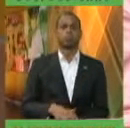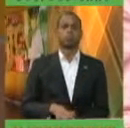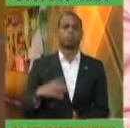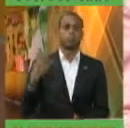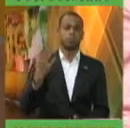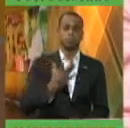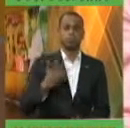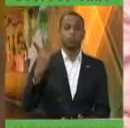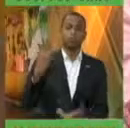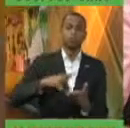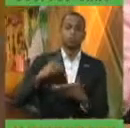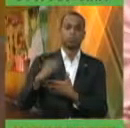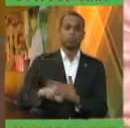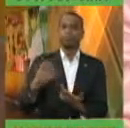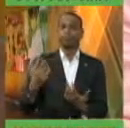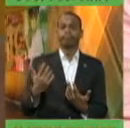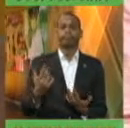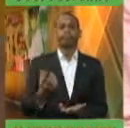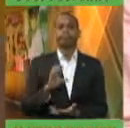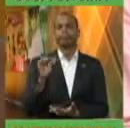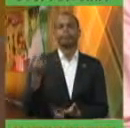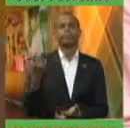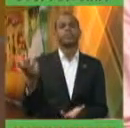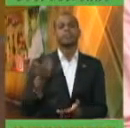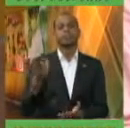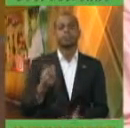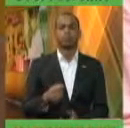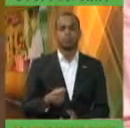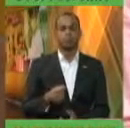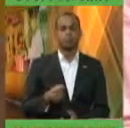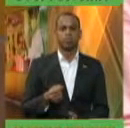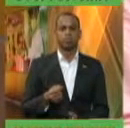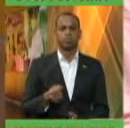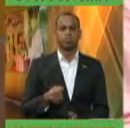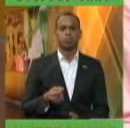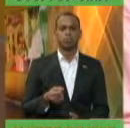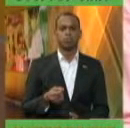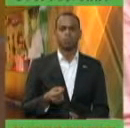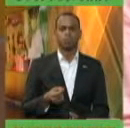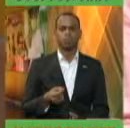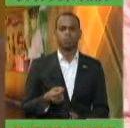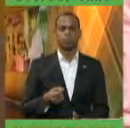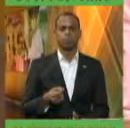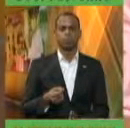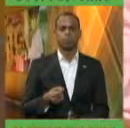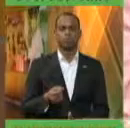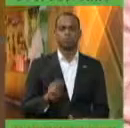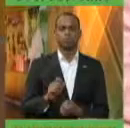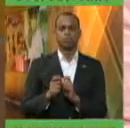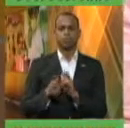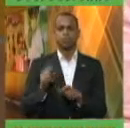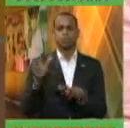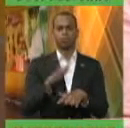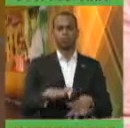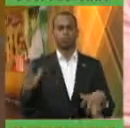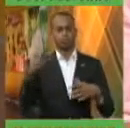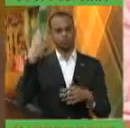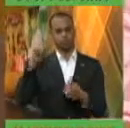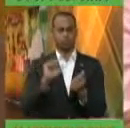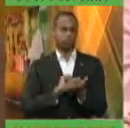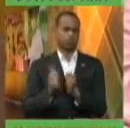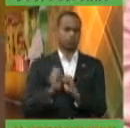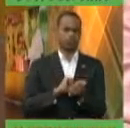todos los proyectos otros proyectos también se se han construido y en las remodelaciones de las áreas deportiva